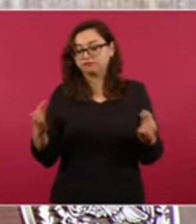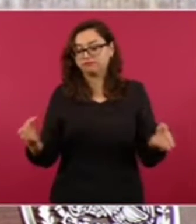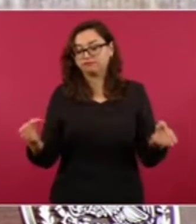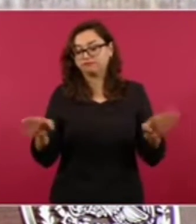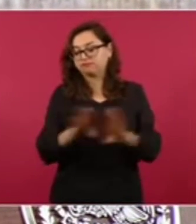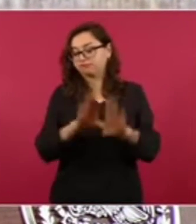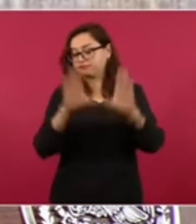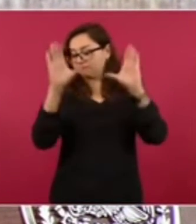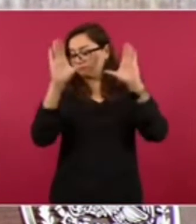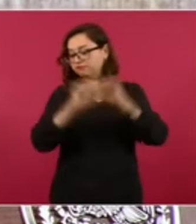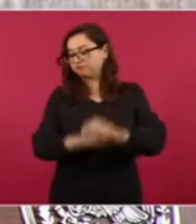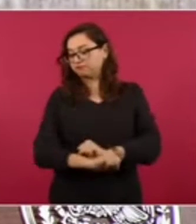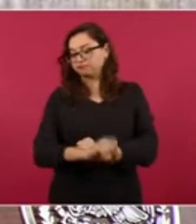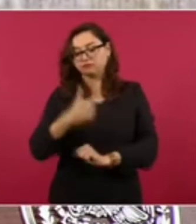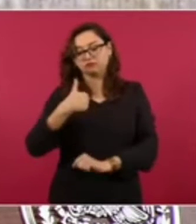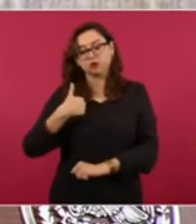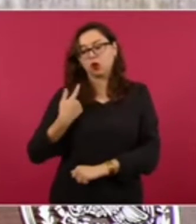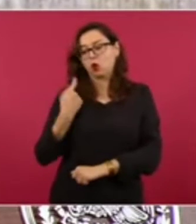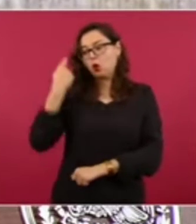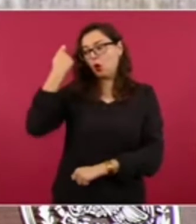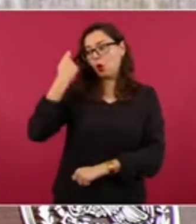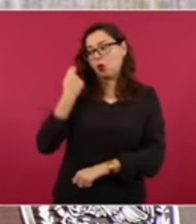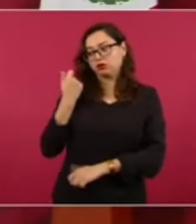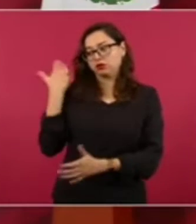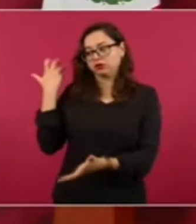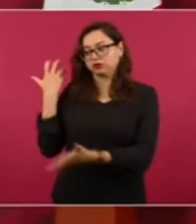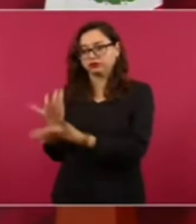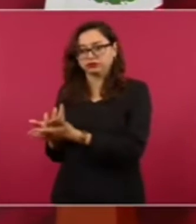¿Qué voy a estar yo